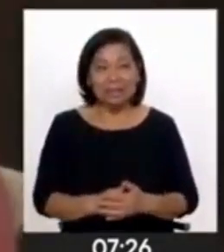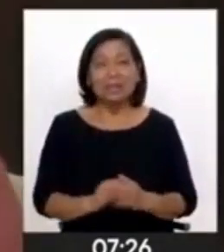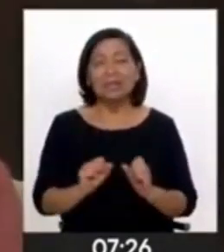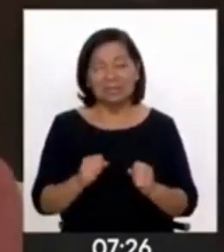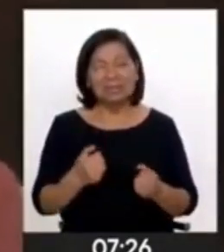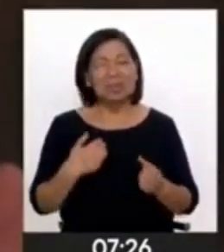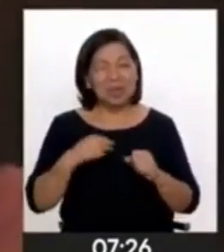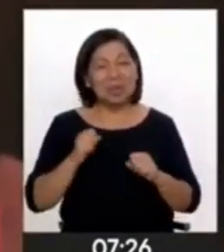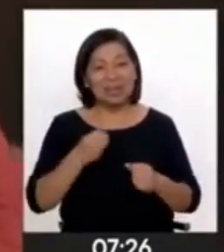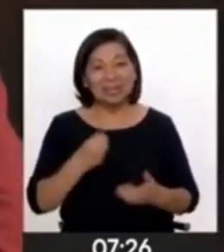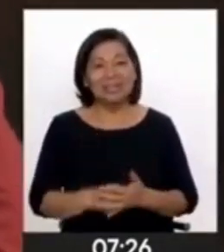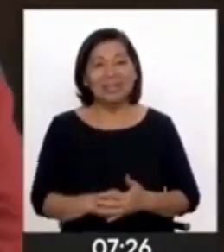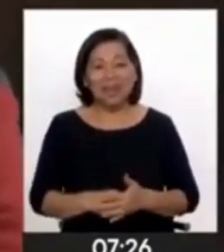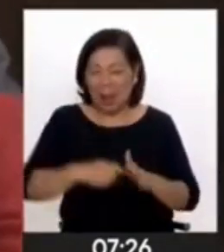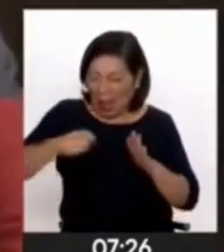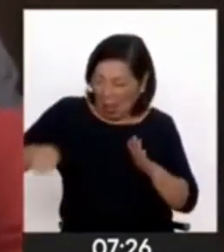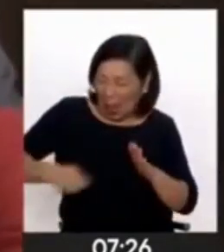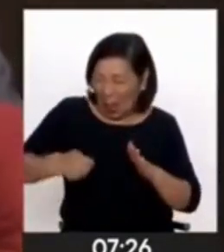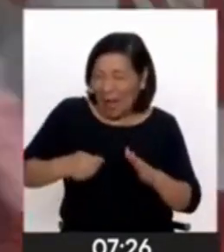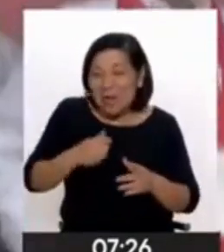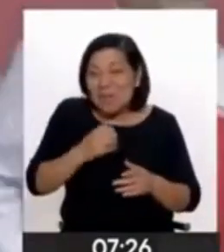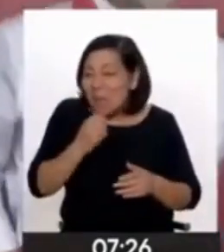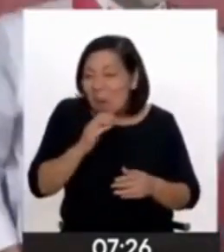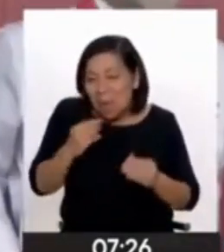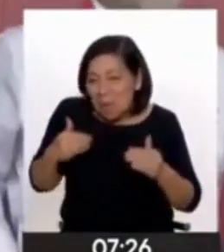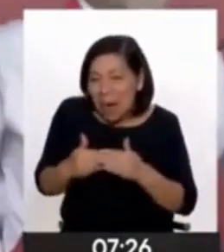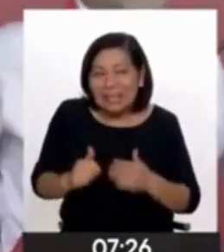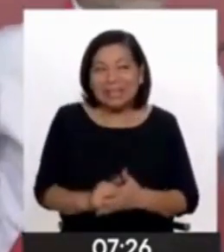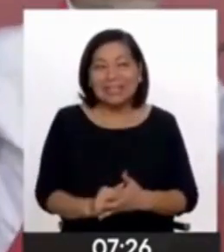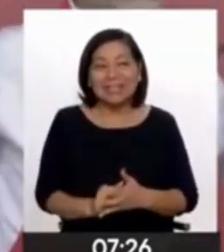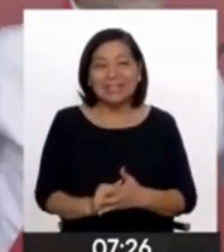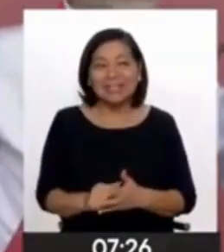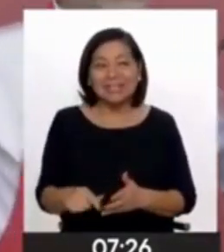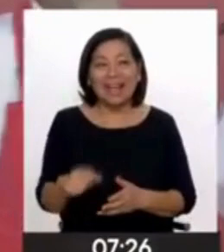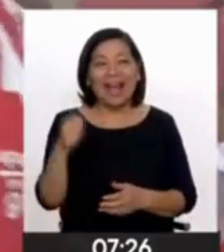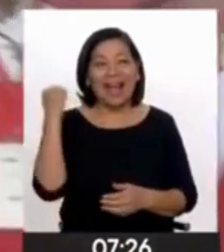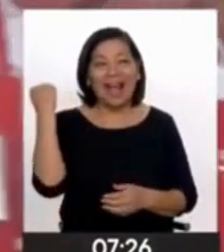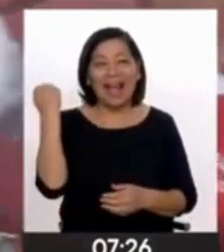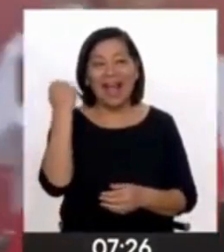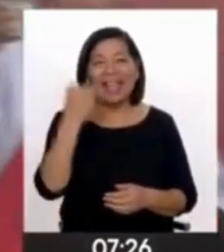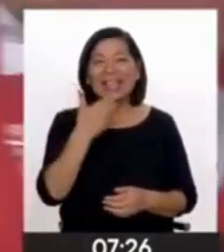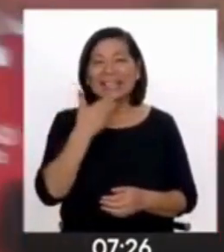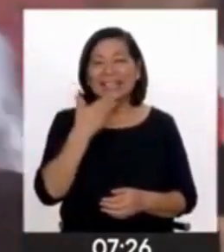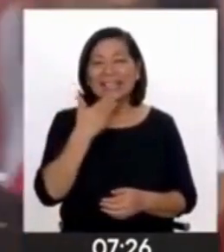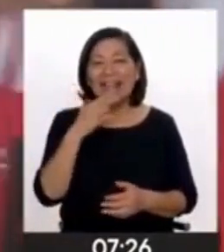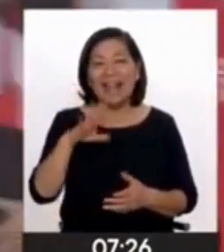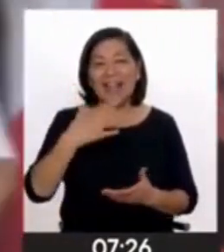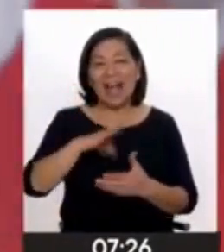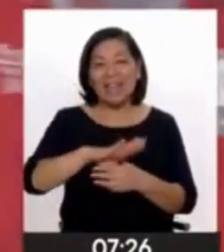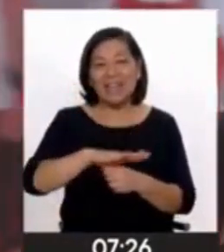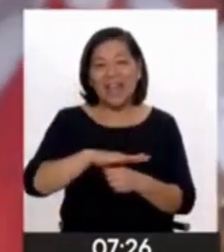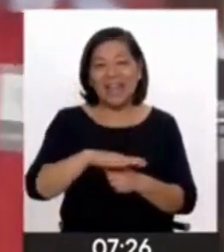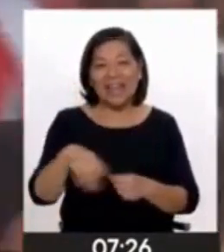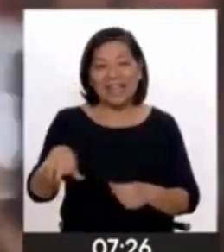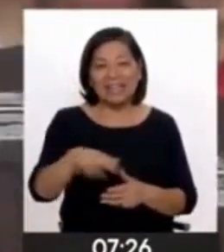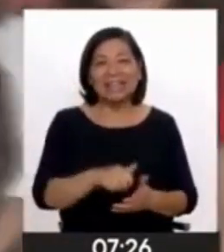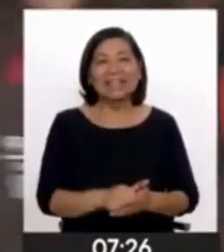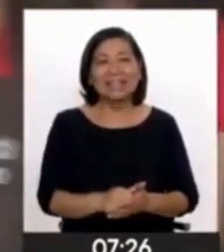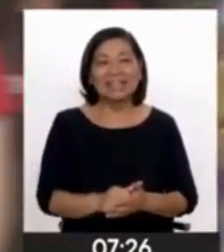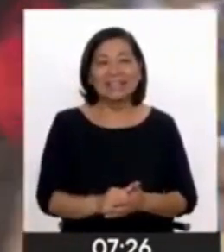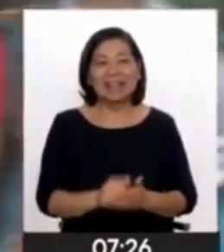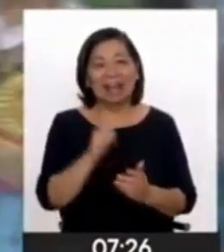Espero que sí. Con Colón, tal vez. Ok. Las palmas para los ganadores de la feria Perú, mucho gusto, que se siente